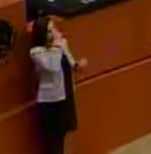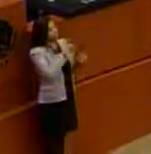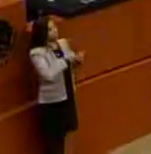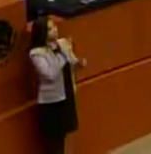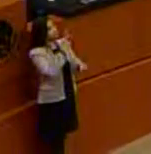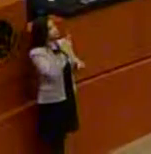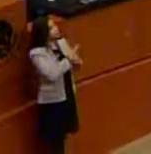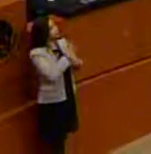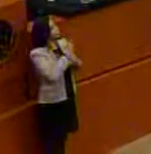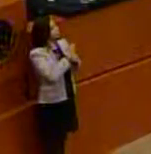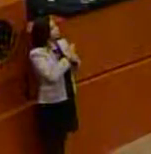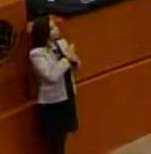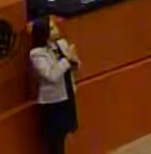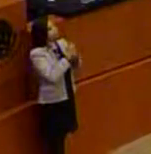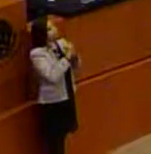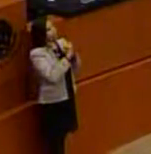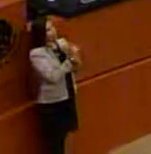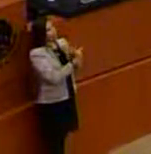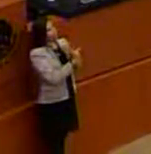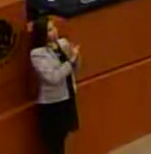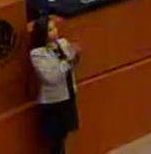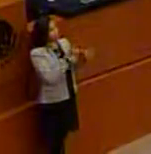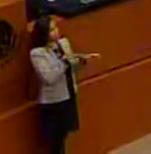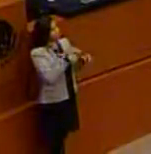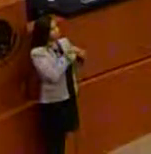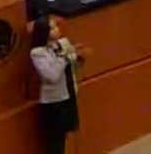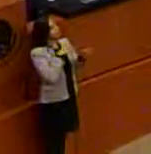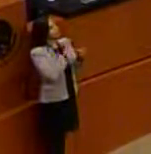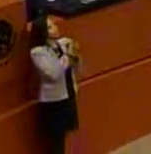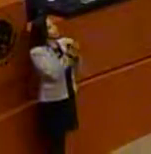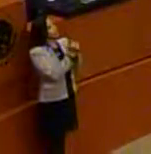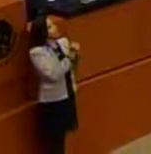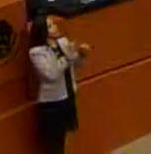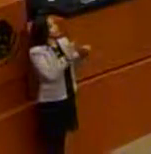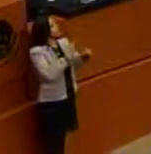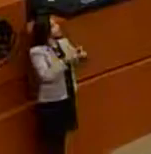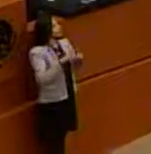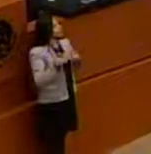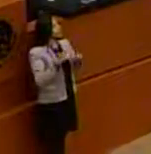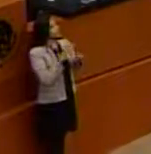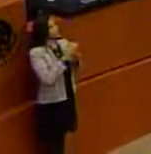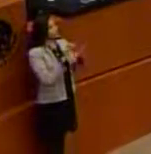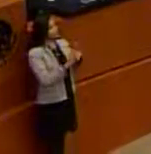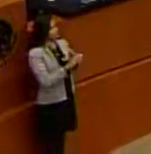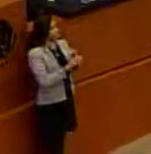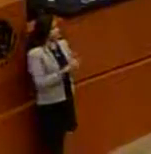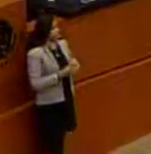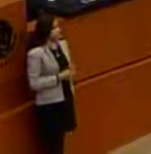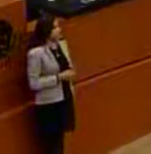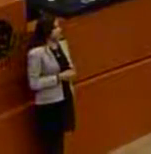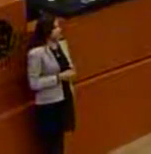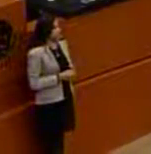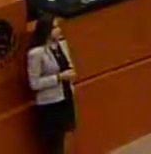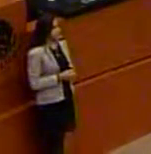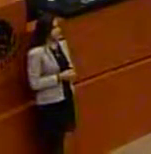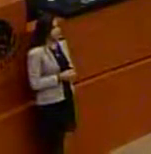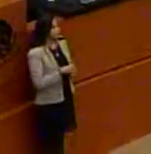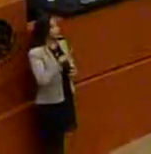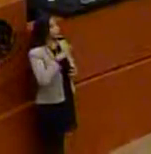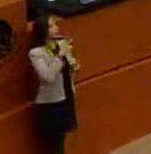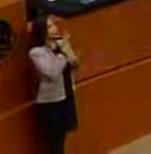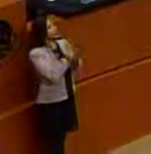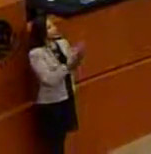que, primero, es claro que en los países imperan situaciones muy diversas. Hay